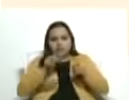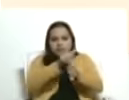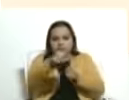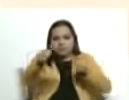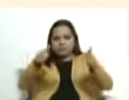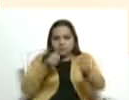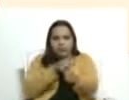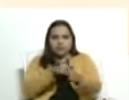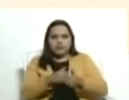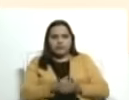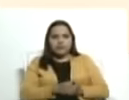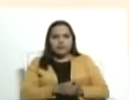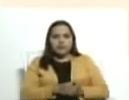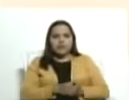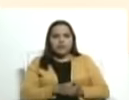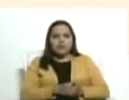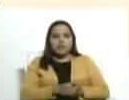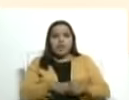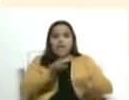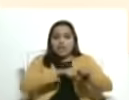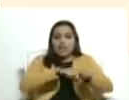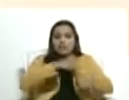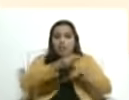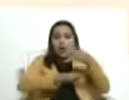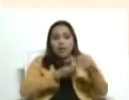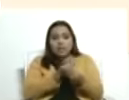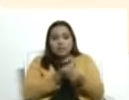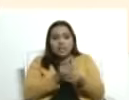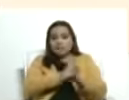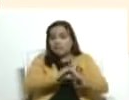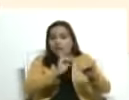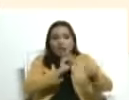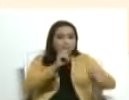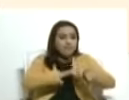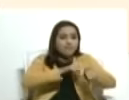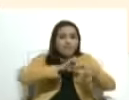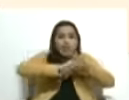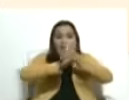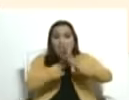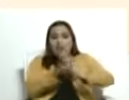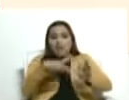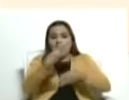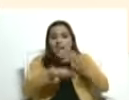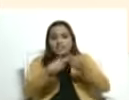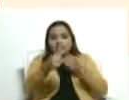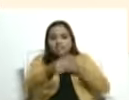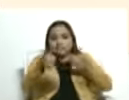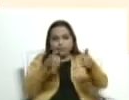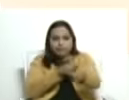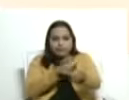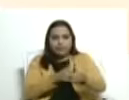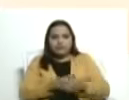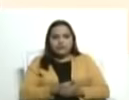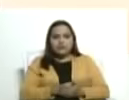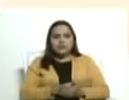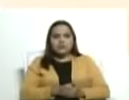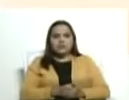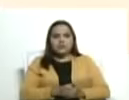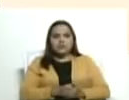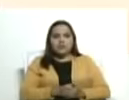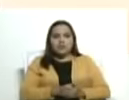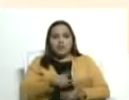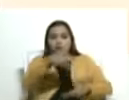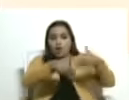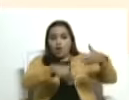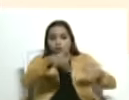tiempo en que se realice la modificación o sustitución resulte insuficiente para realizar el cambio en el instrumento electoral, los votos que